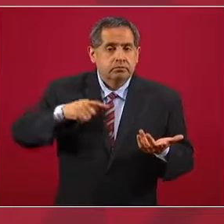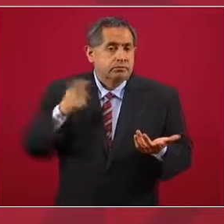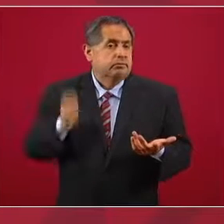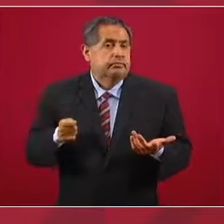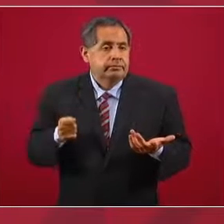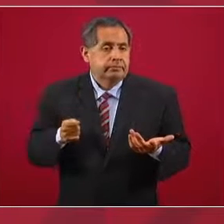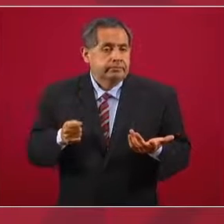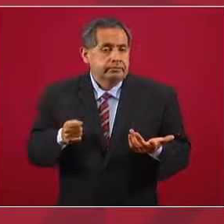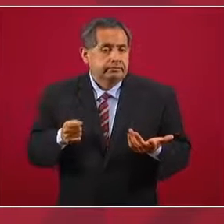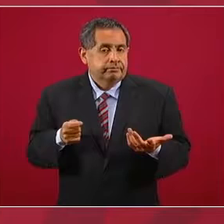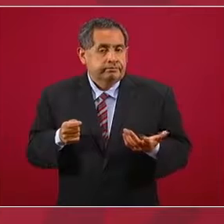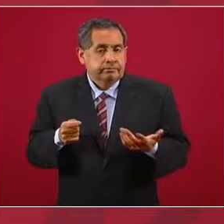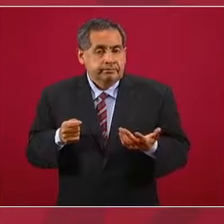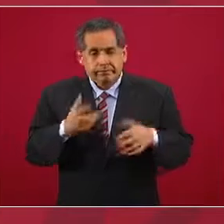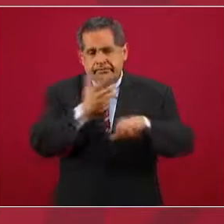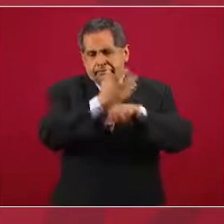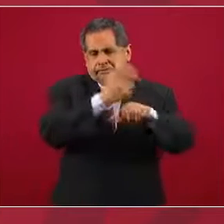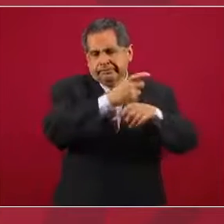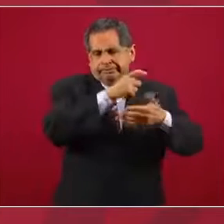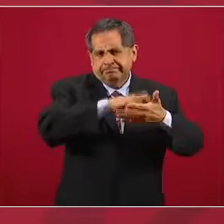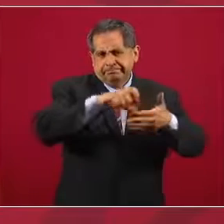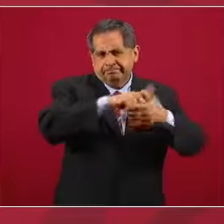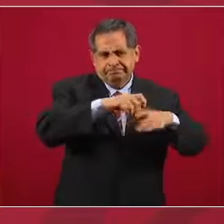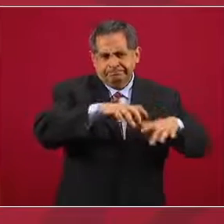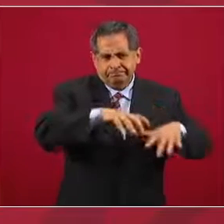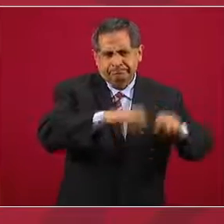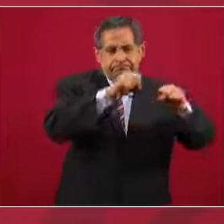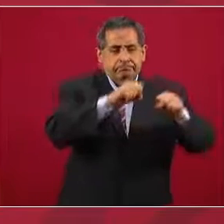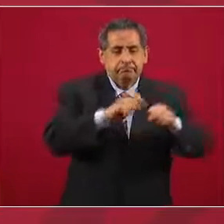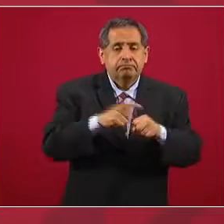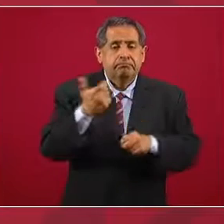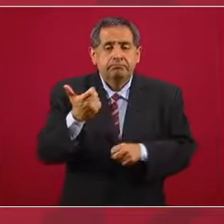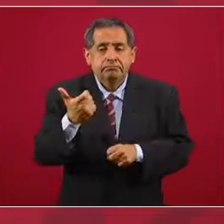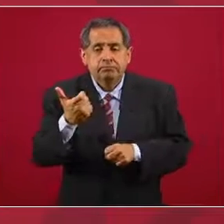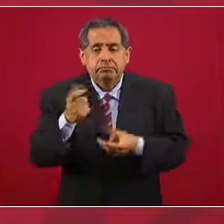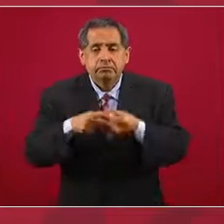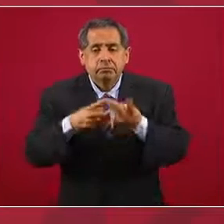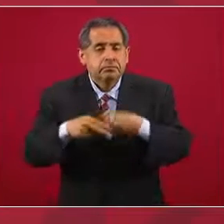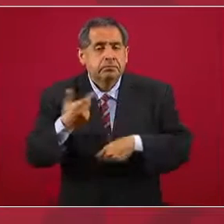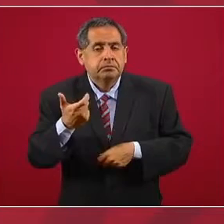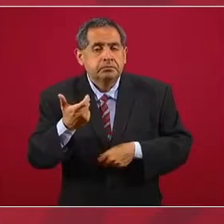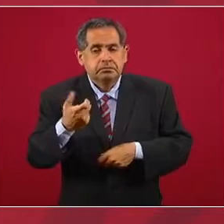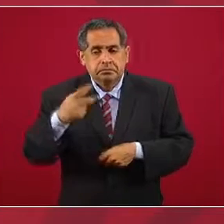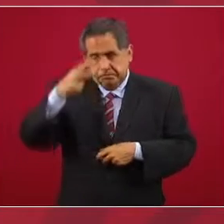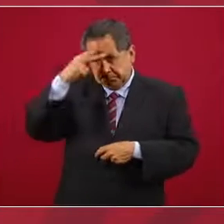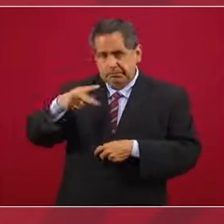obtienen en Estados Unidos, pero con dinero de México,